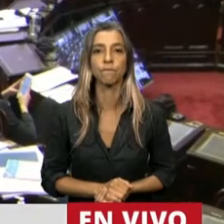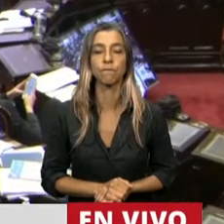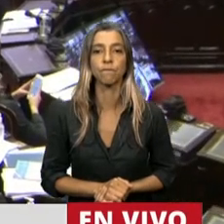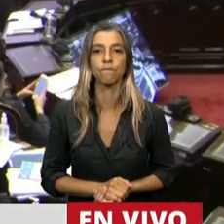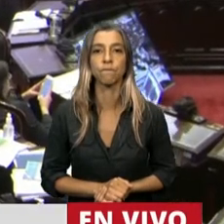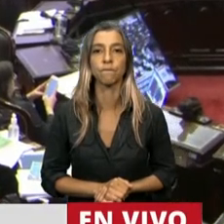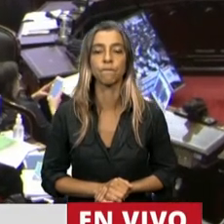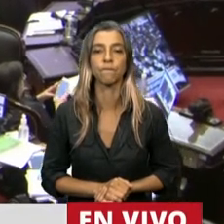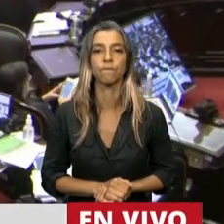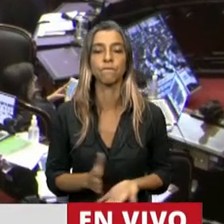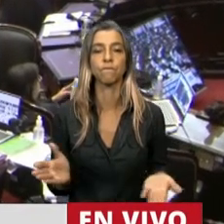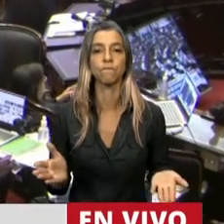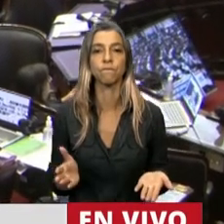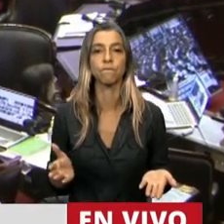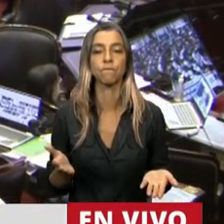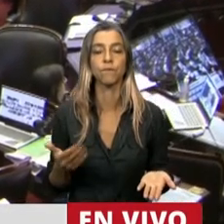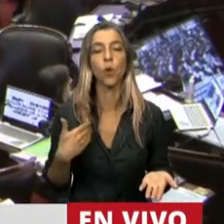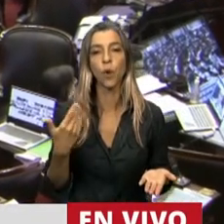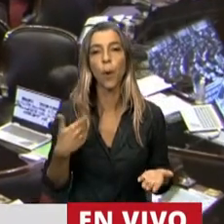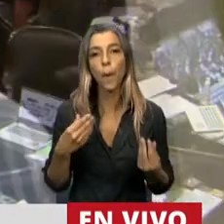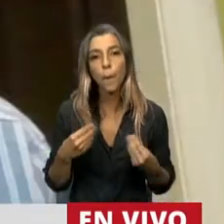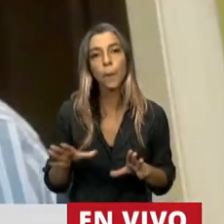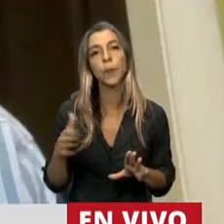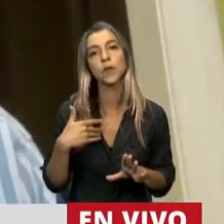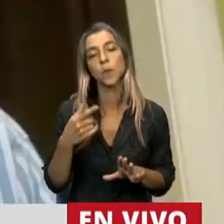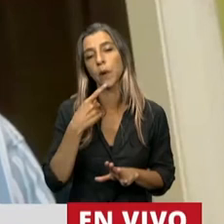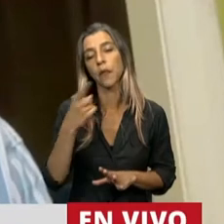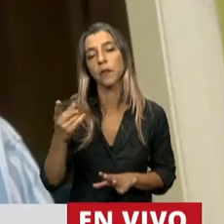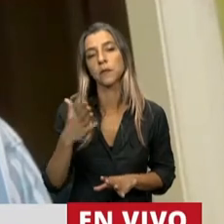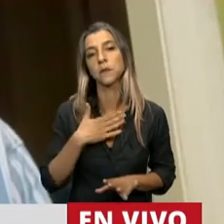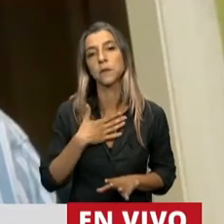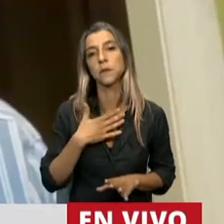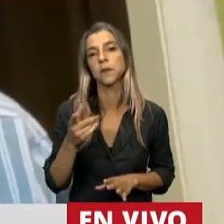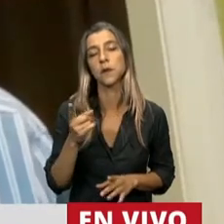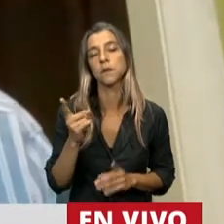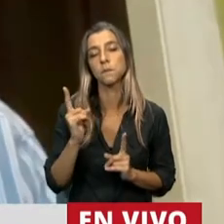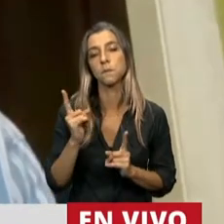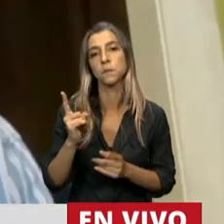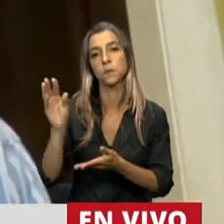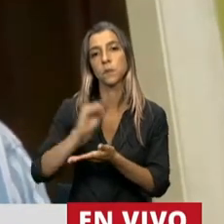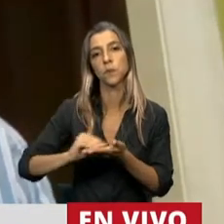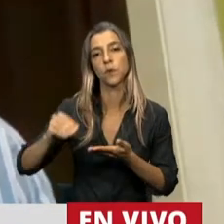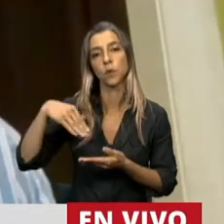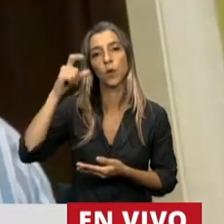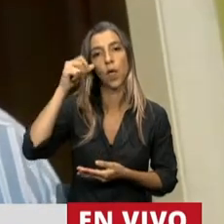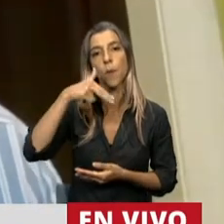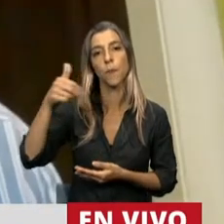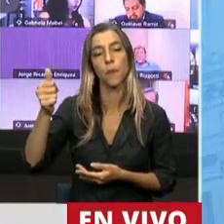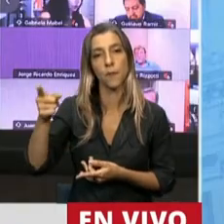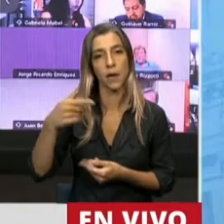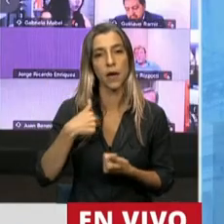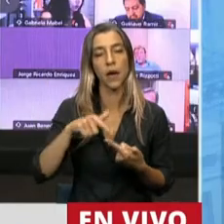Principio por señalar que hago mía las palabras de Gustavo Mena, de